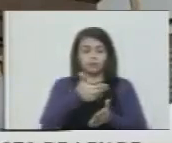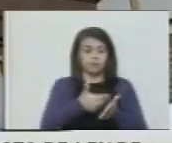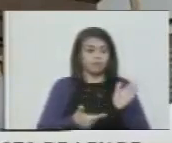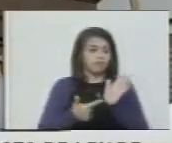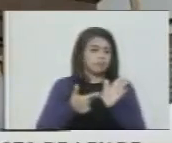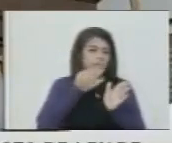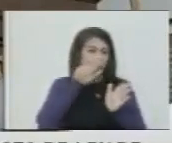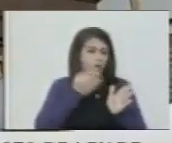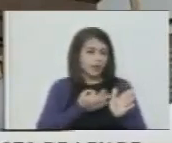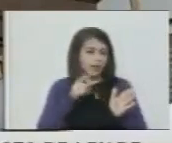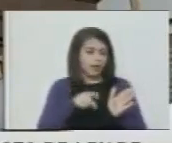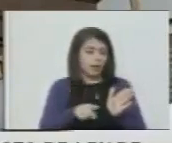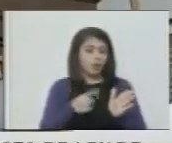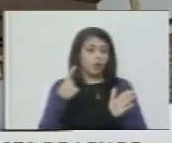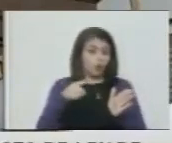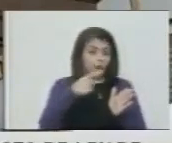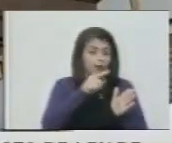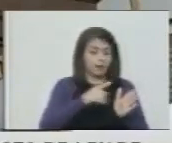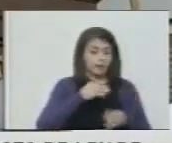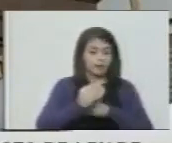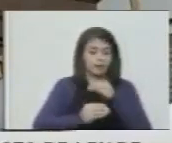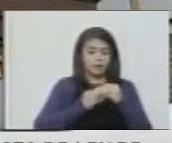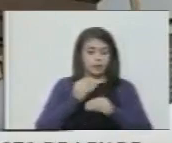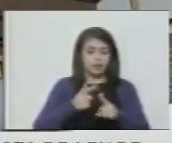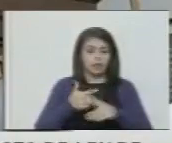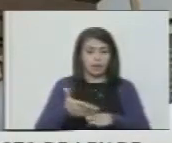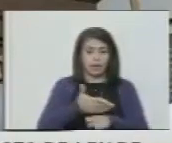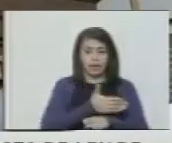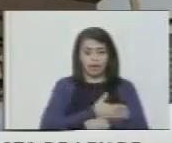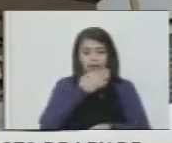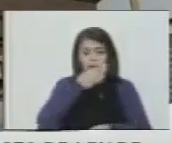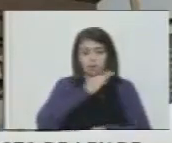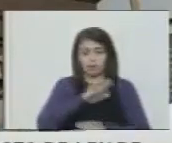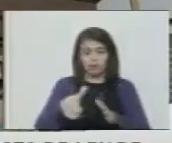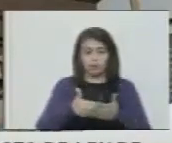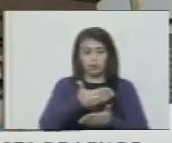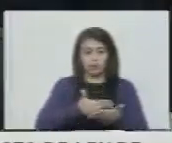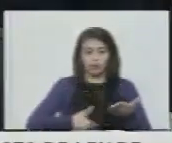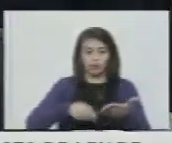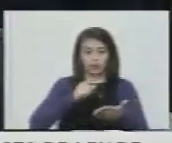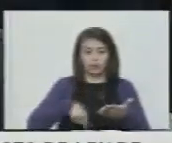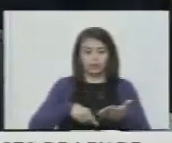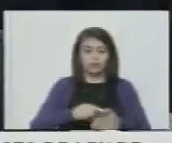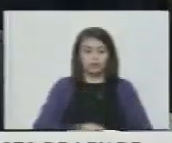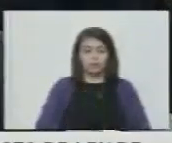aparición real o existencia se previene y garantiza en el contrato.